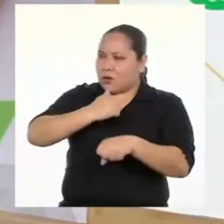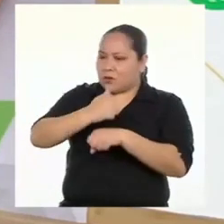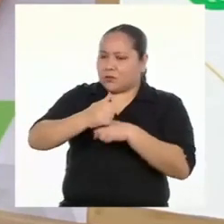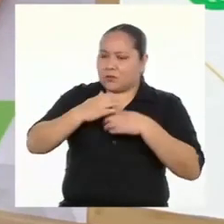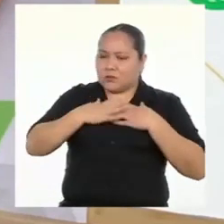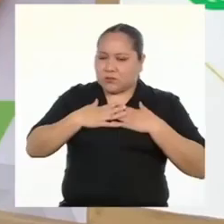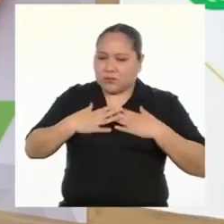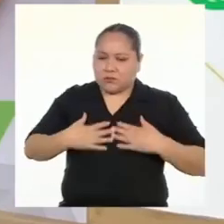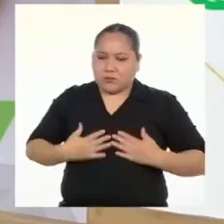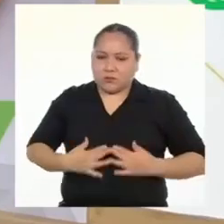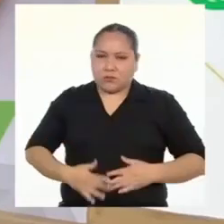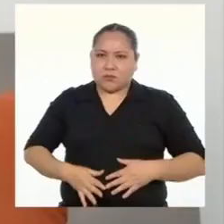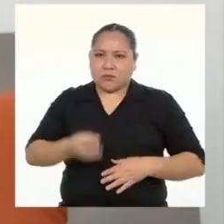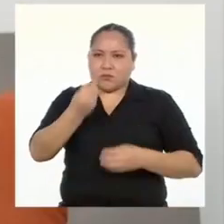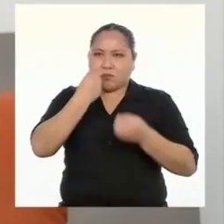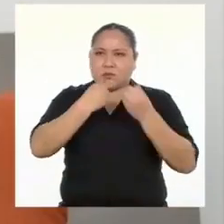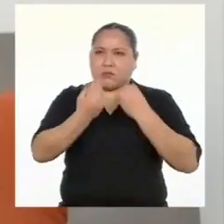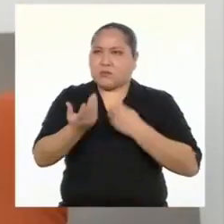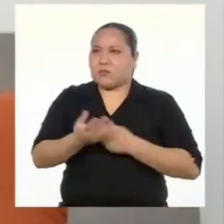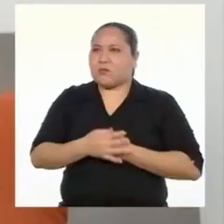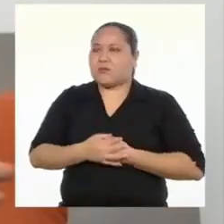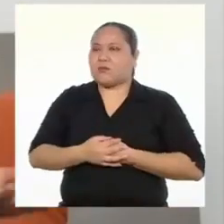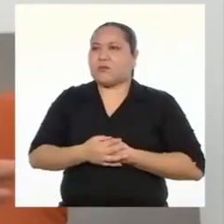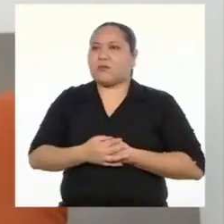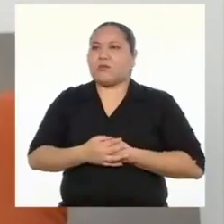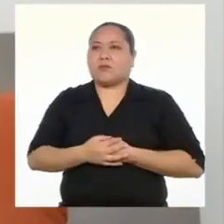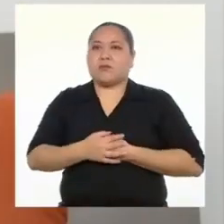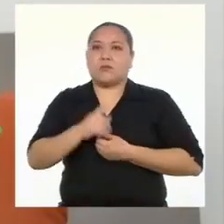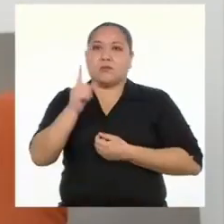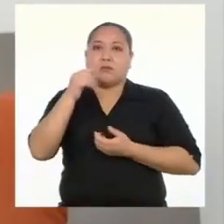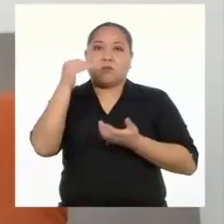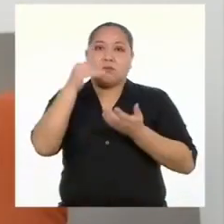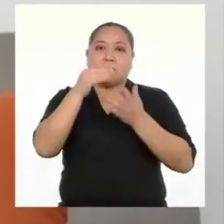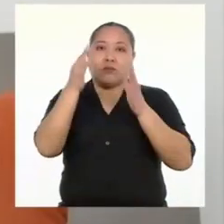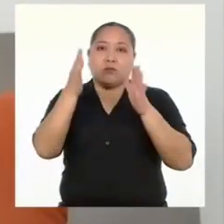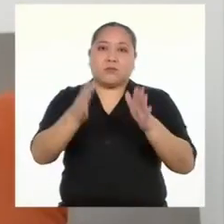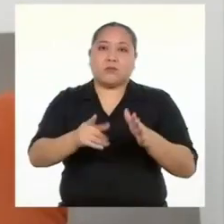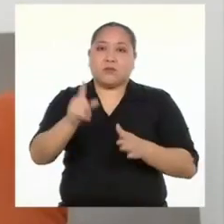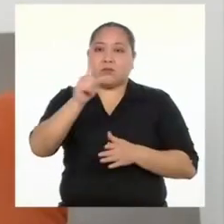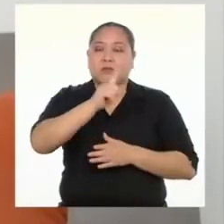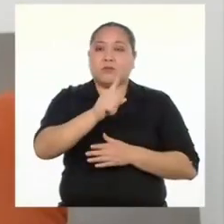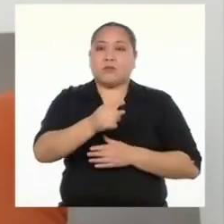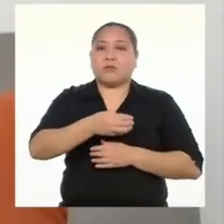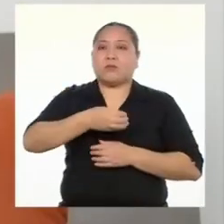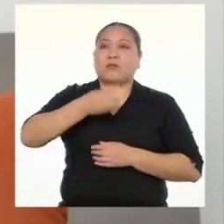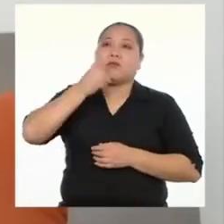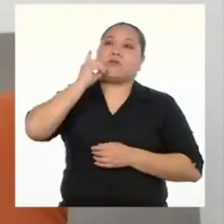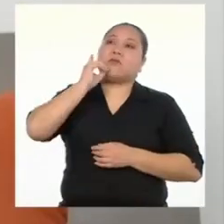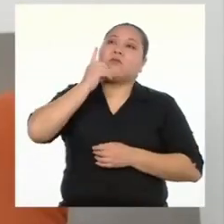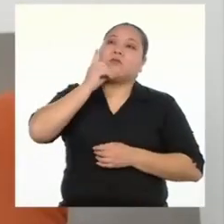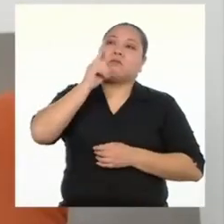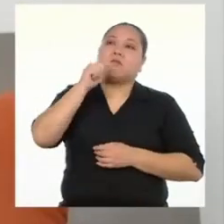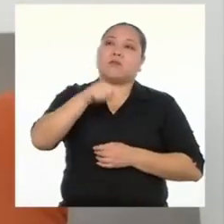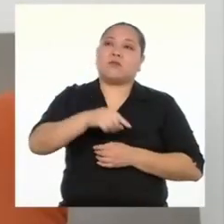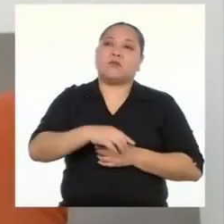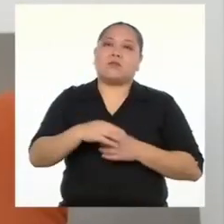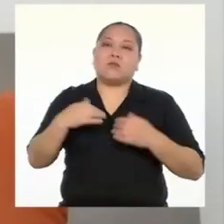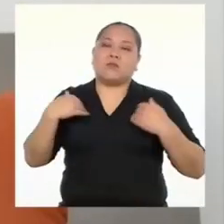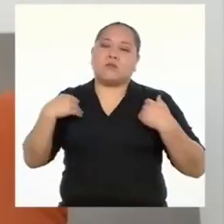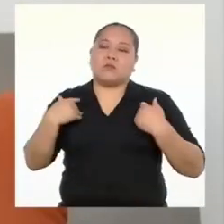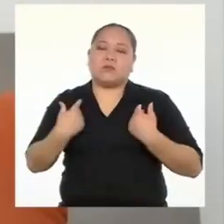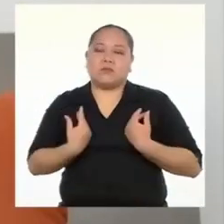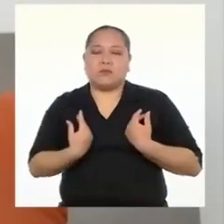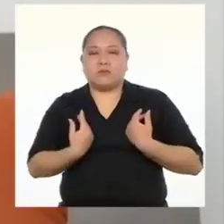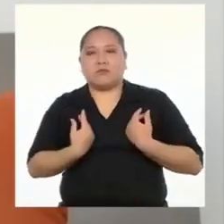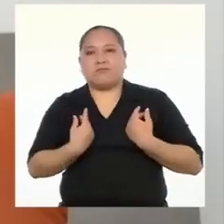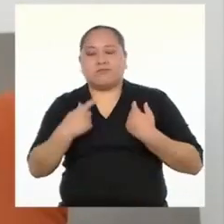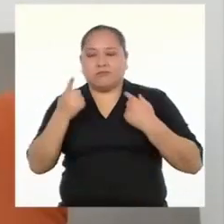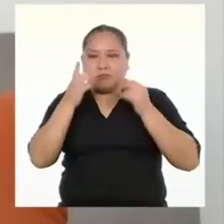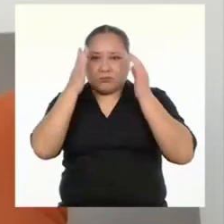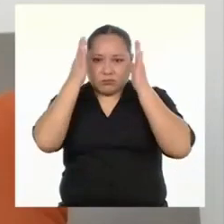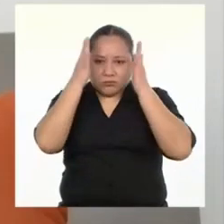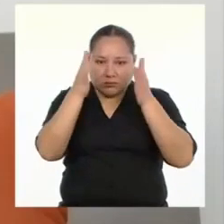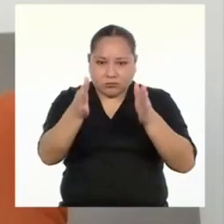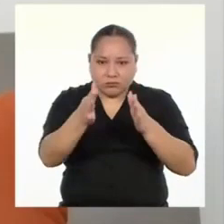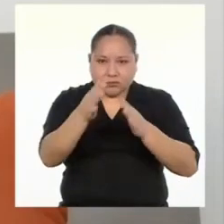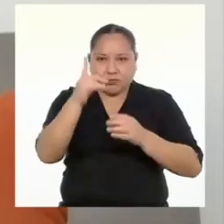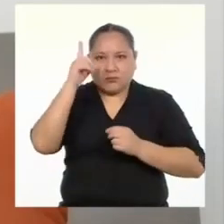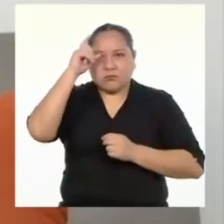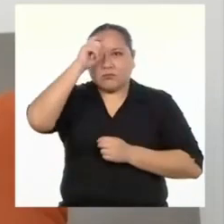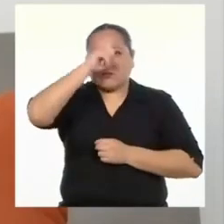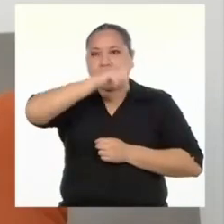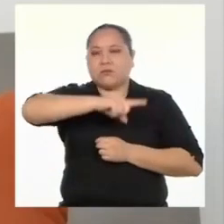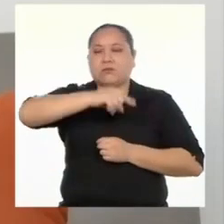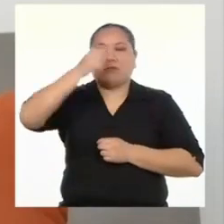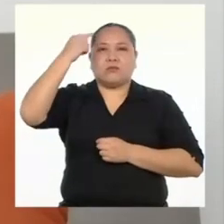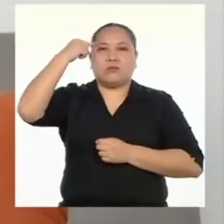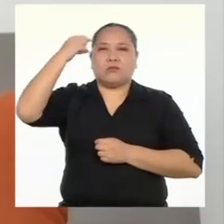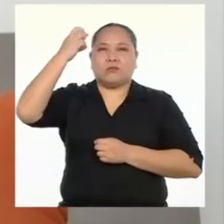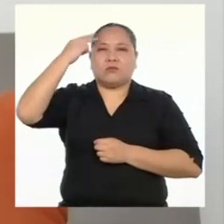sistemas encargados de la nutrición? Si los estudiantes no toman desayuno, tendrían a corto plazo cansancio, falta de concentración,